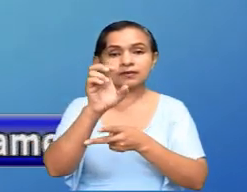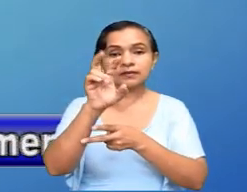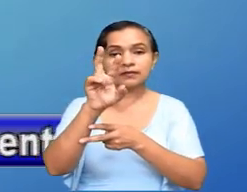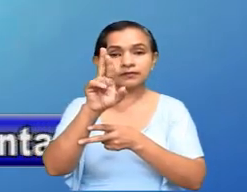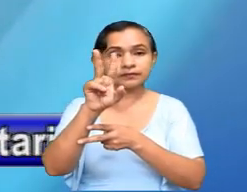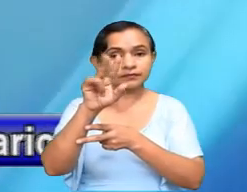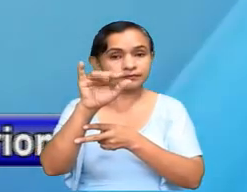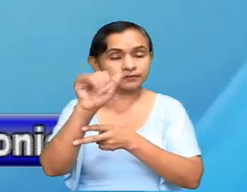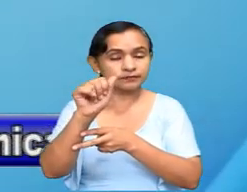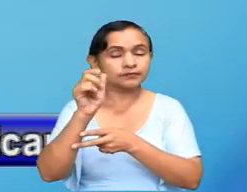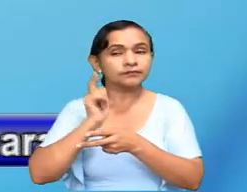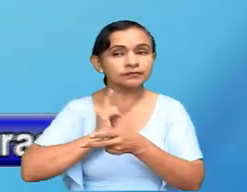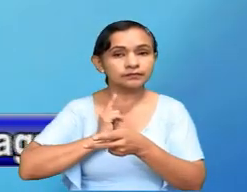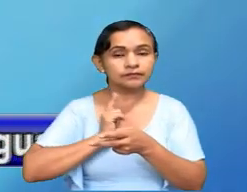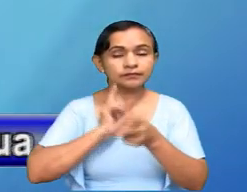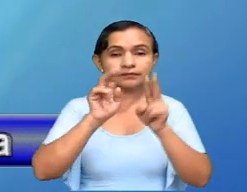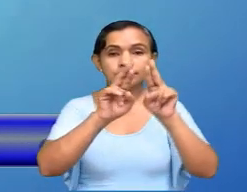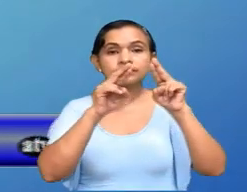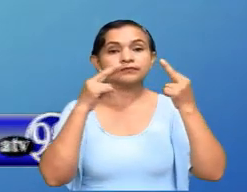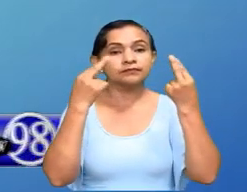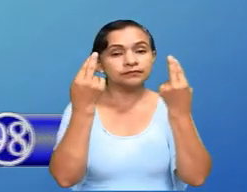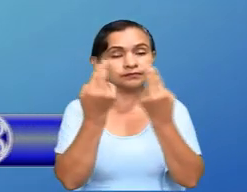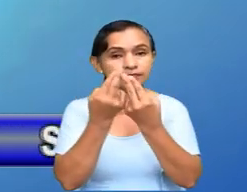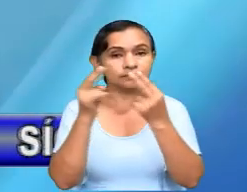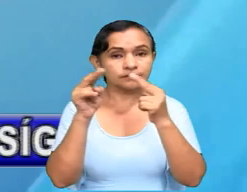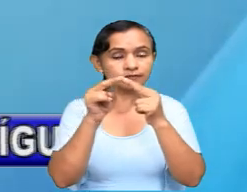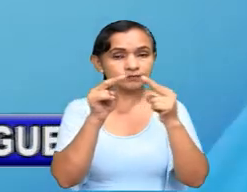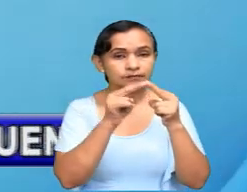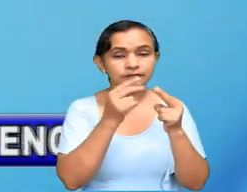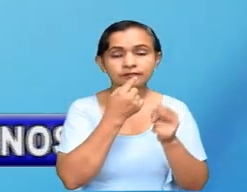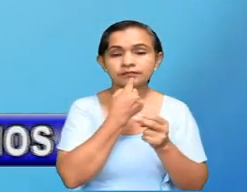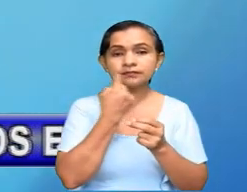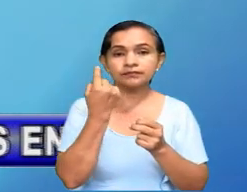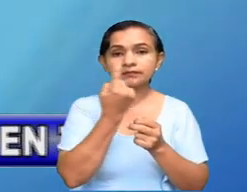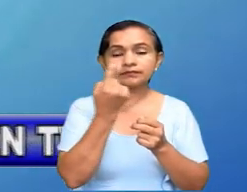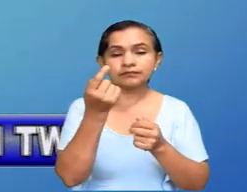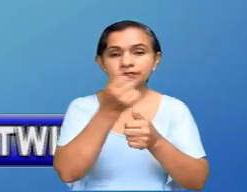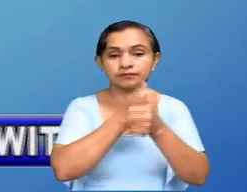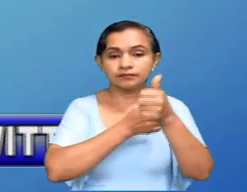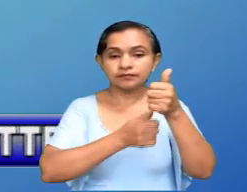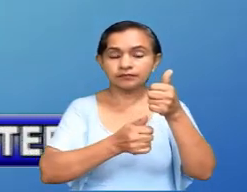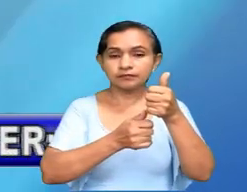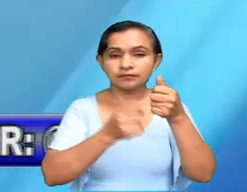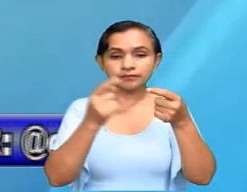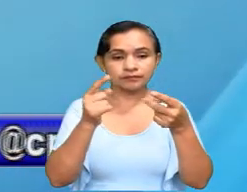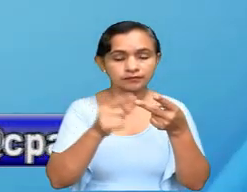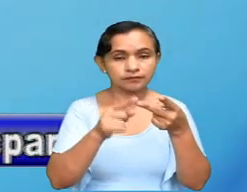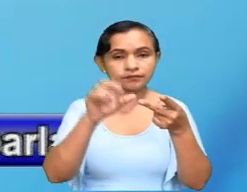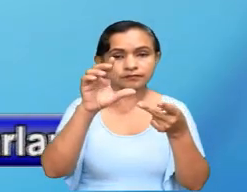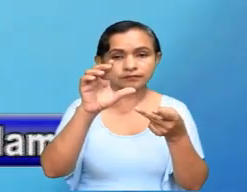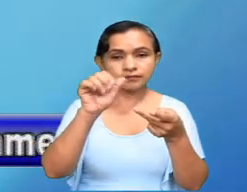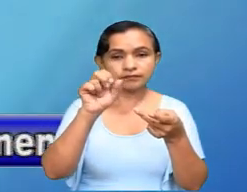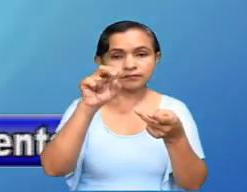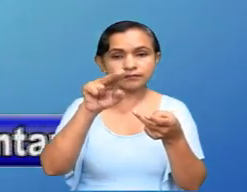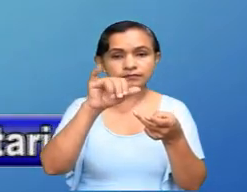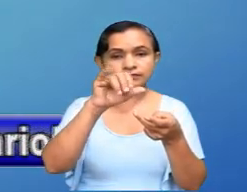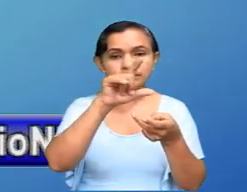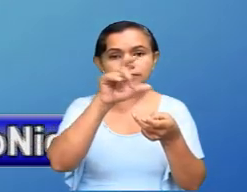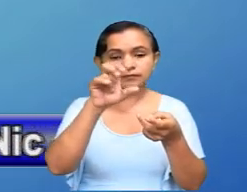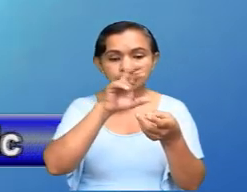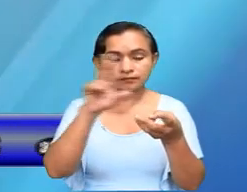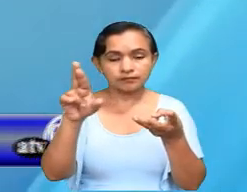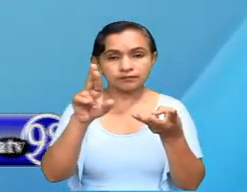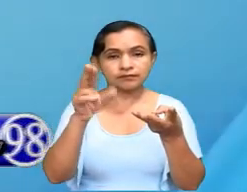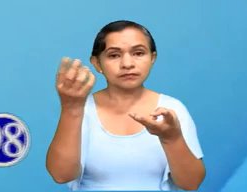donde sostendrán encuentros con el viceprimer ministro, con el canciller, con el ministro